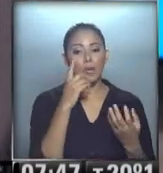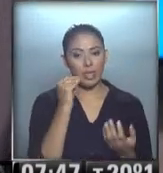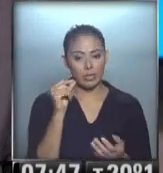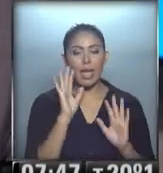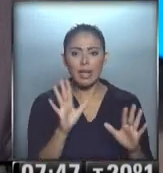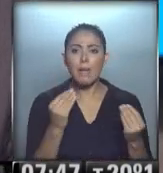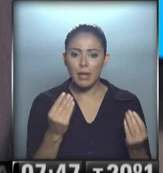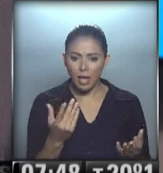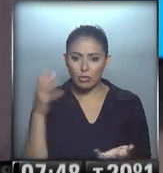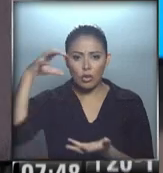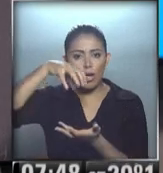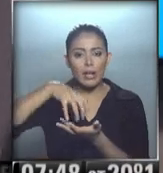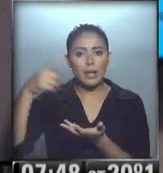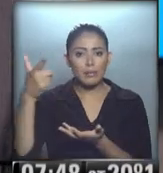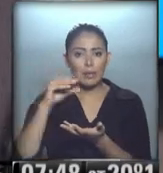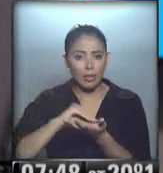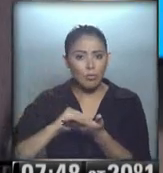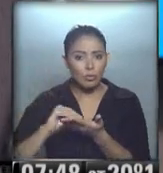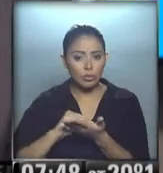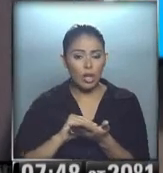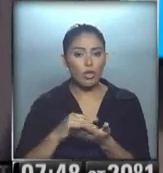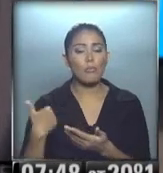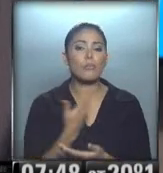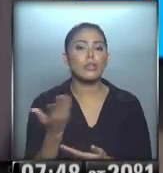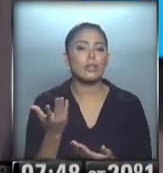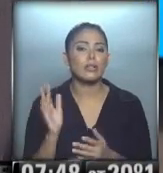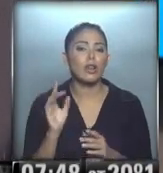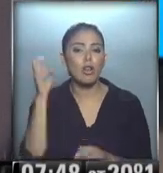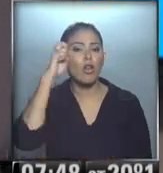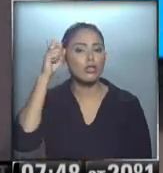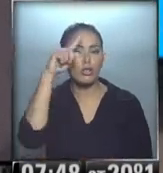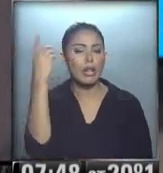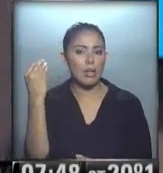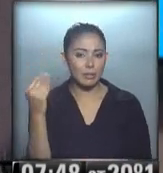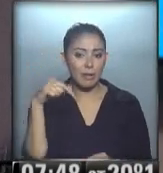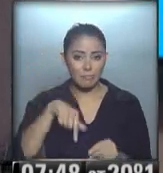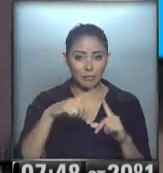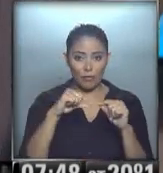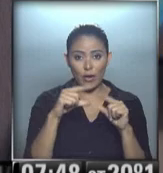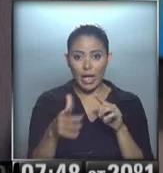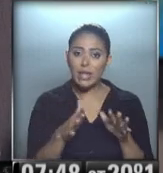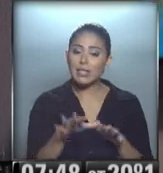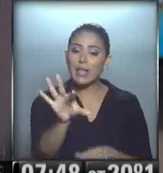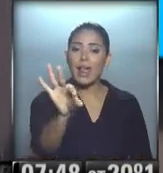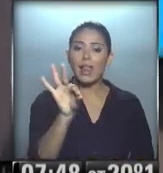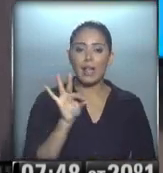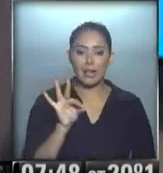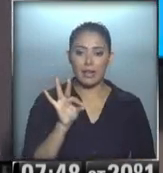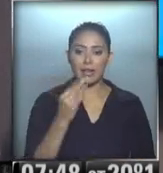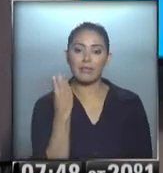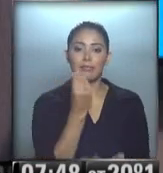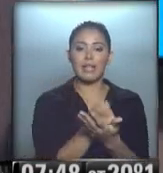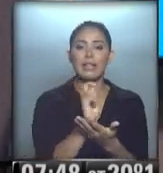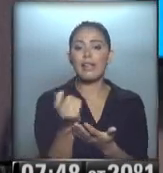así. ¿Qué es lo que ocurrió en la Cámara de Diputados? ¿Y qué es lo que ocurre habitualmente en el Congreso Nacional? En estas fechas se eligen, se designan